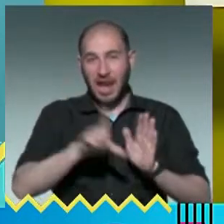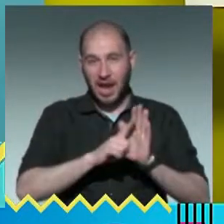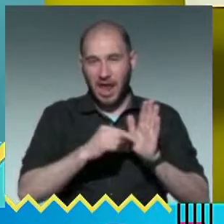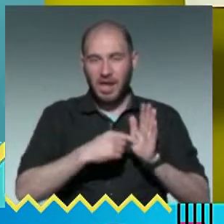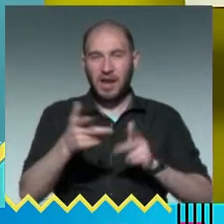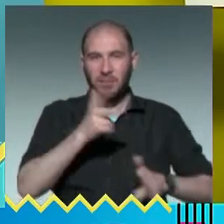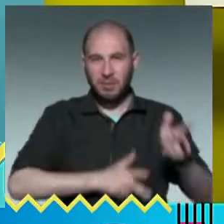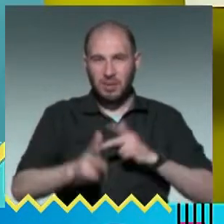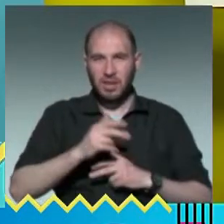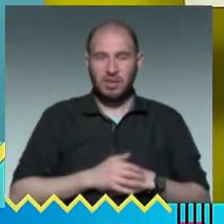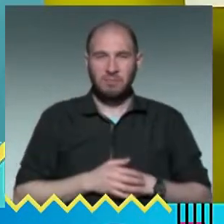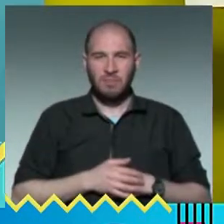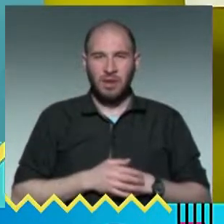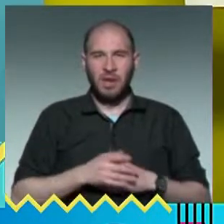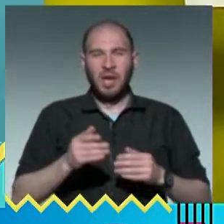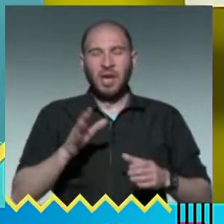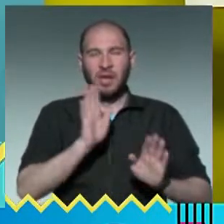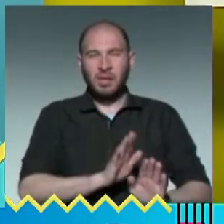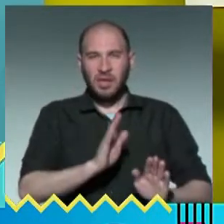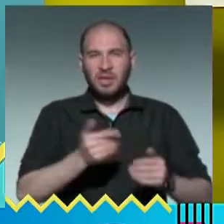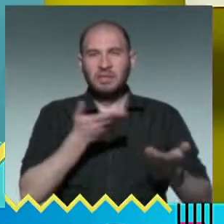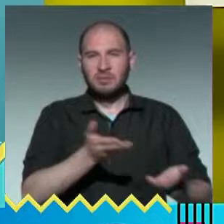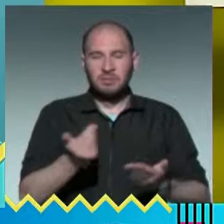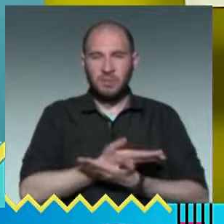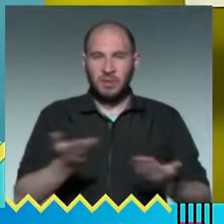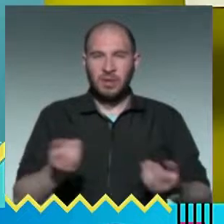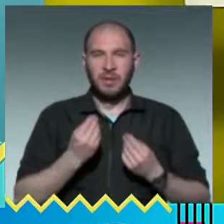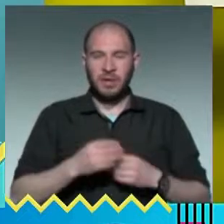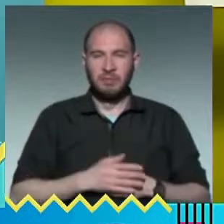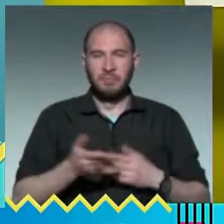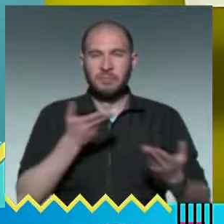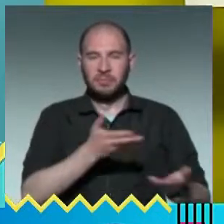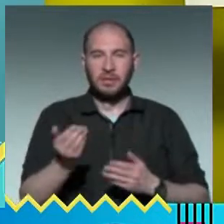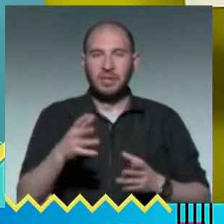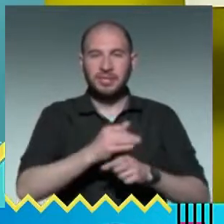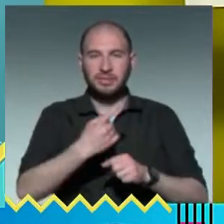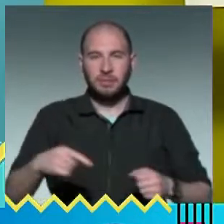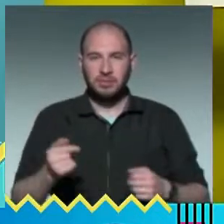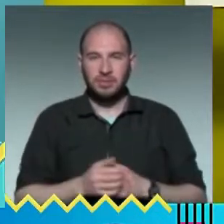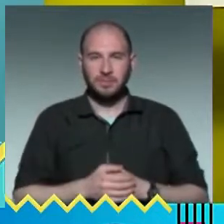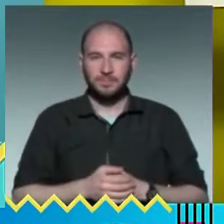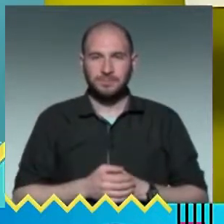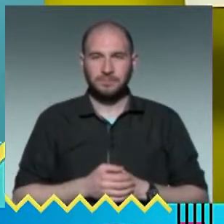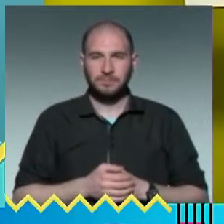¿sí?, la ley de movilidad, conserva así la característica de servicio público para el servicio de transporte